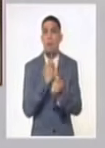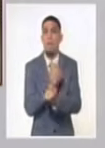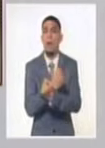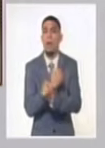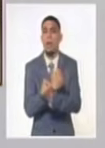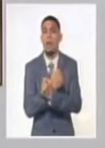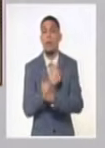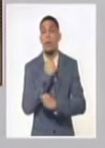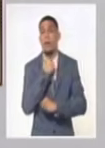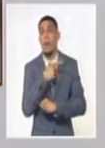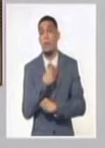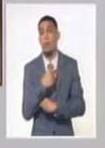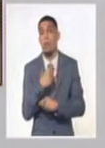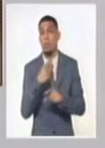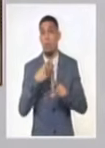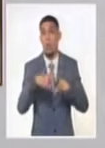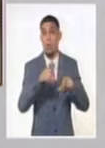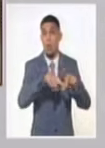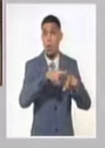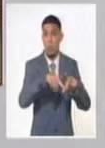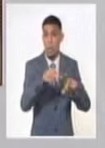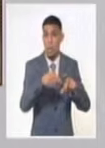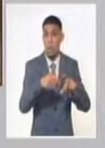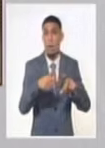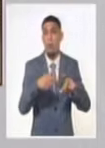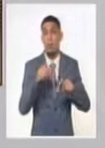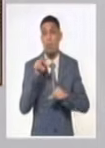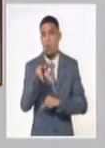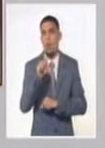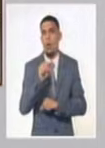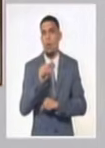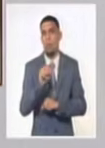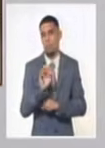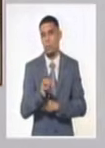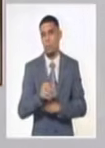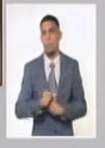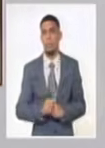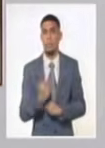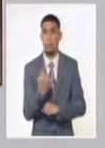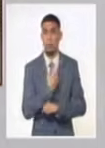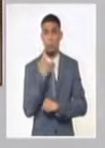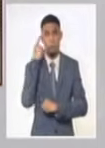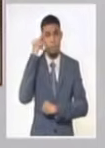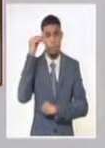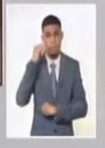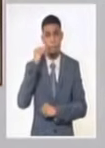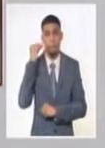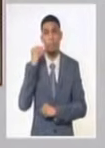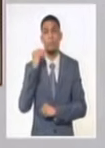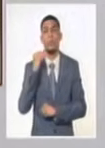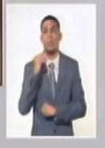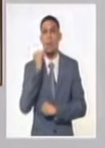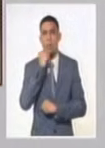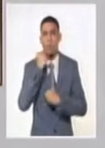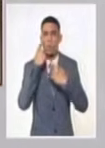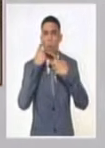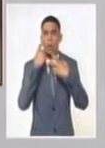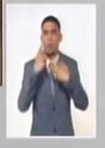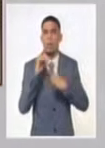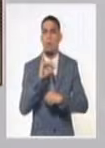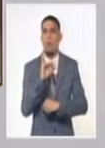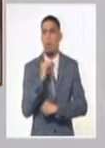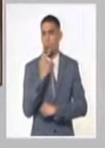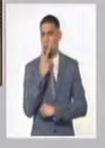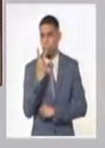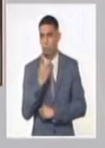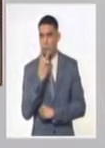ser más nuevo que en otro, la experiencia del que lo va a hacer no tiene que ser la misma, pero nosotros pensamos que prestando toda la atención que esto merece, pueda seguir